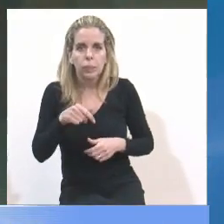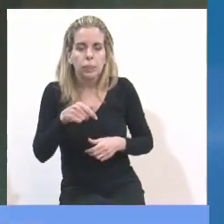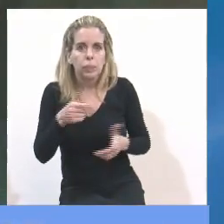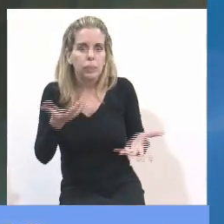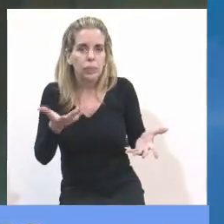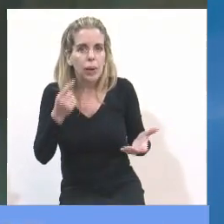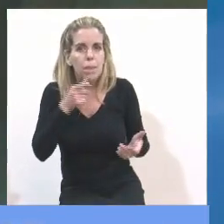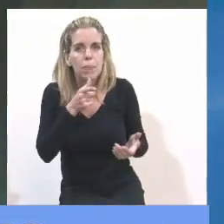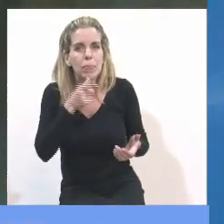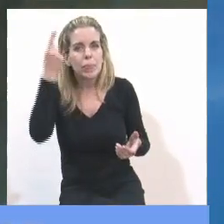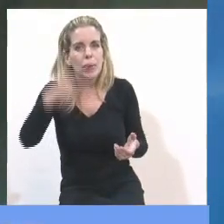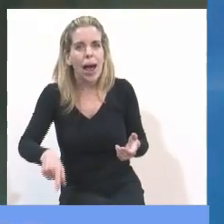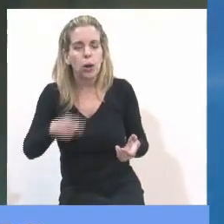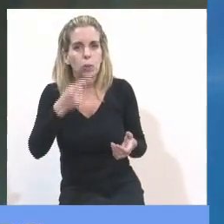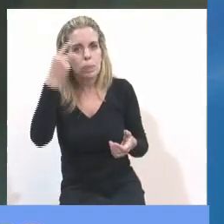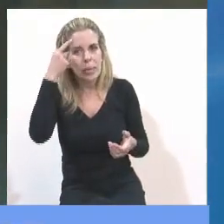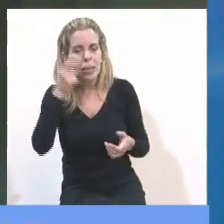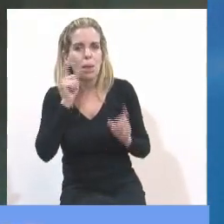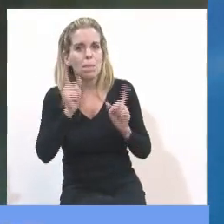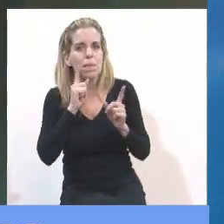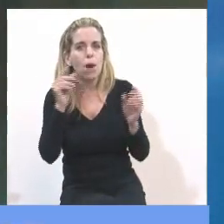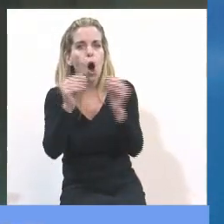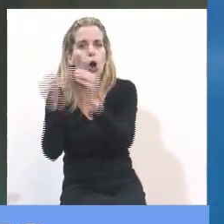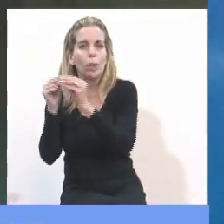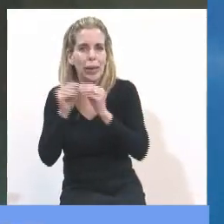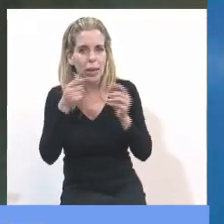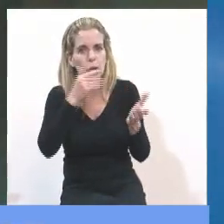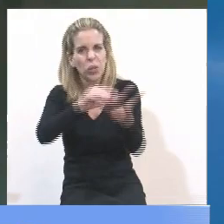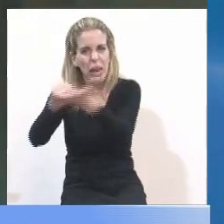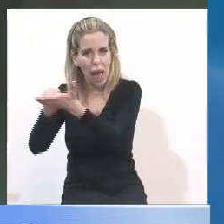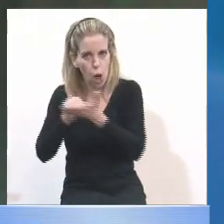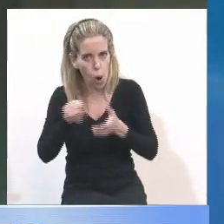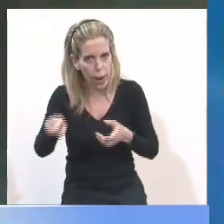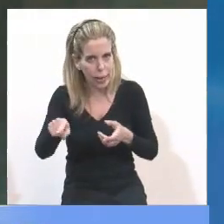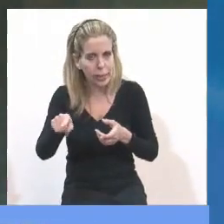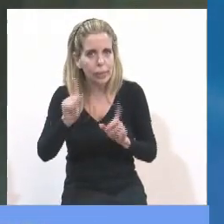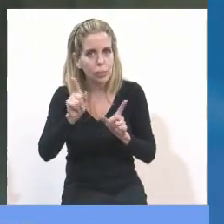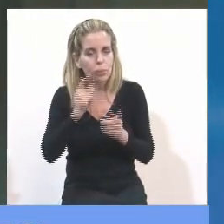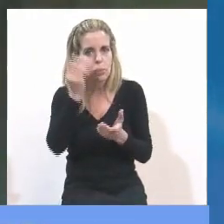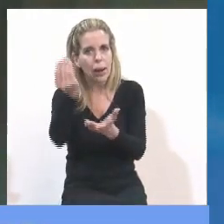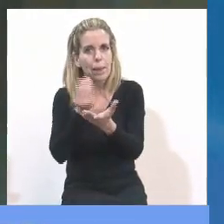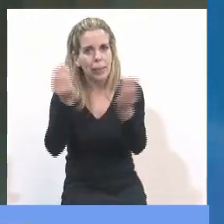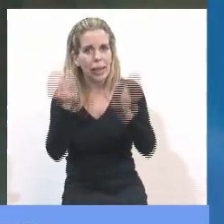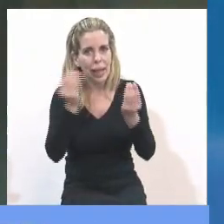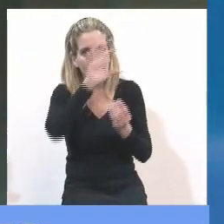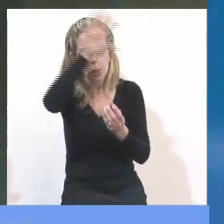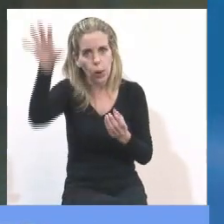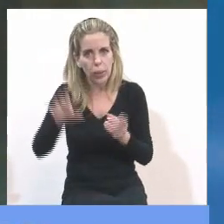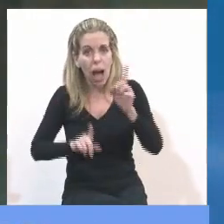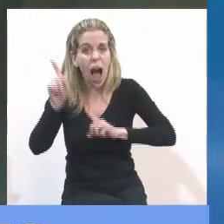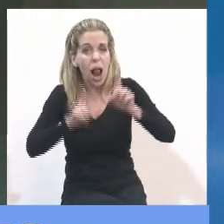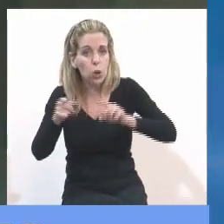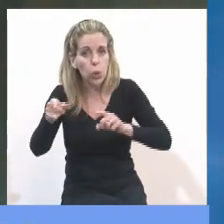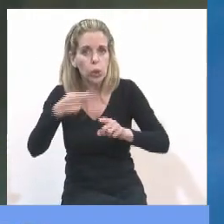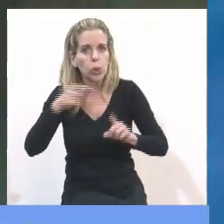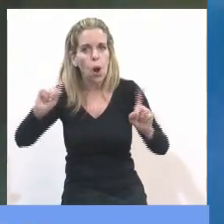creer, señora presidenta, que colegas elegidos por el pueblo de las provincias de la República Argentina no quieran